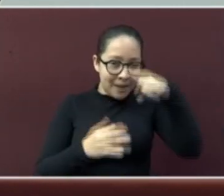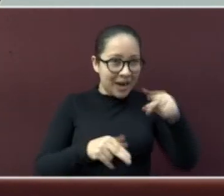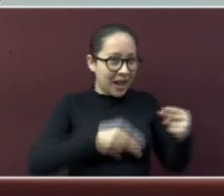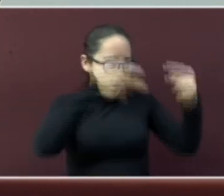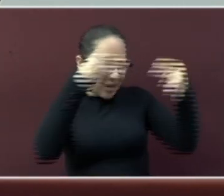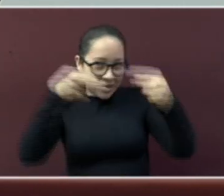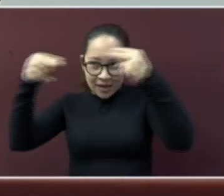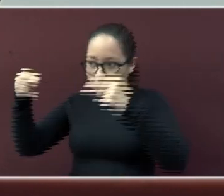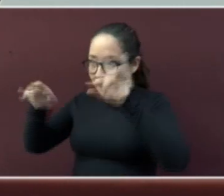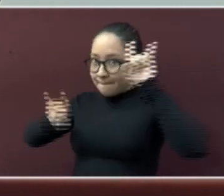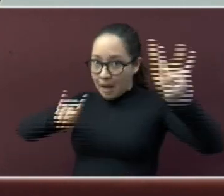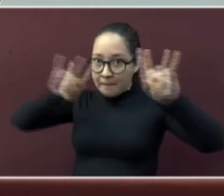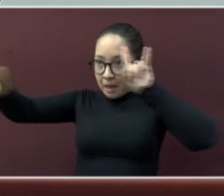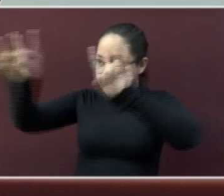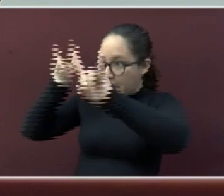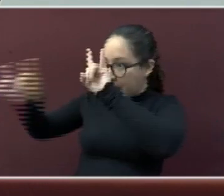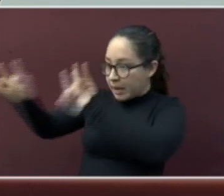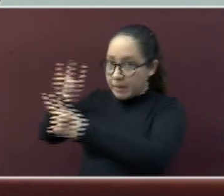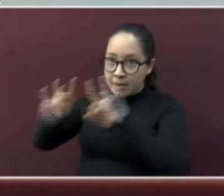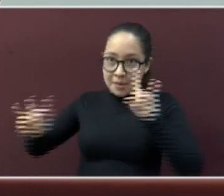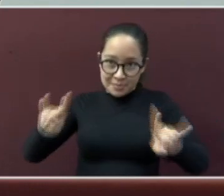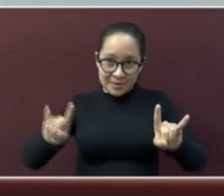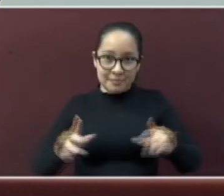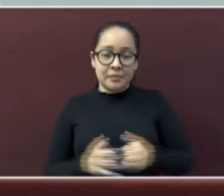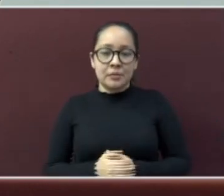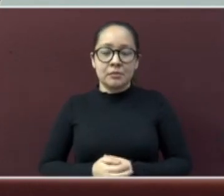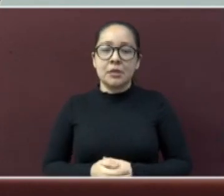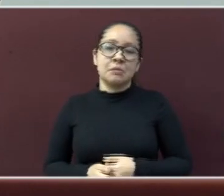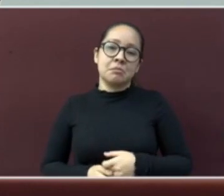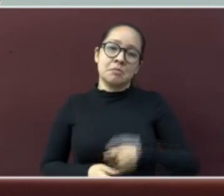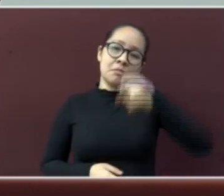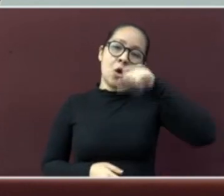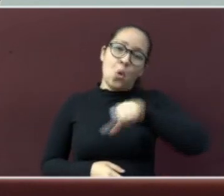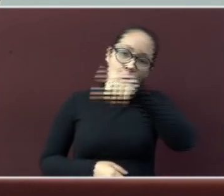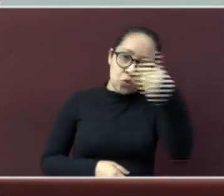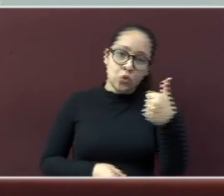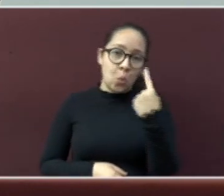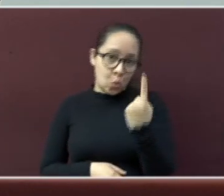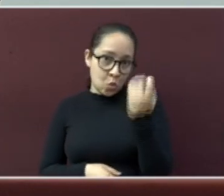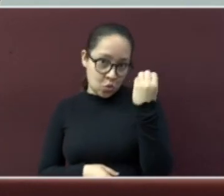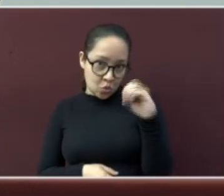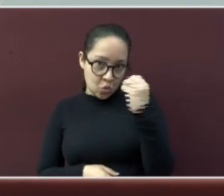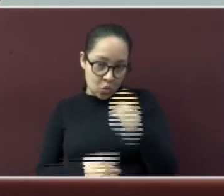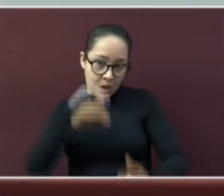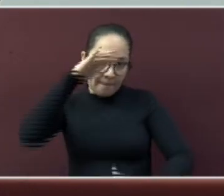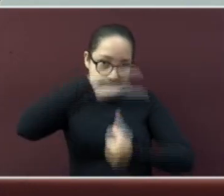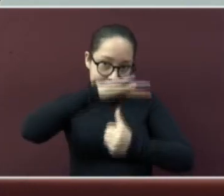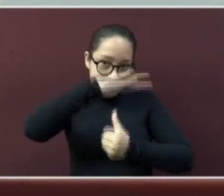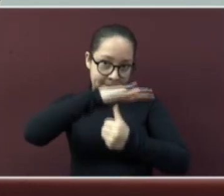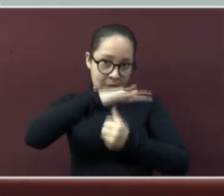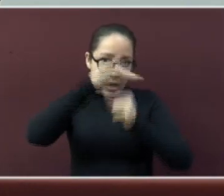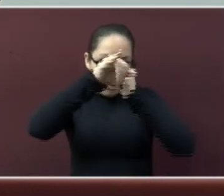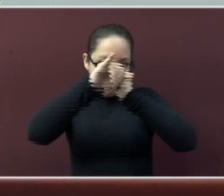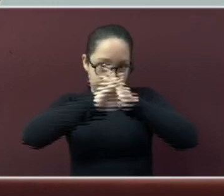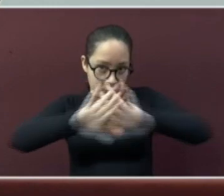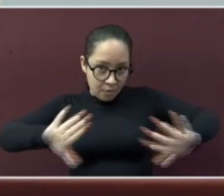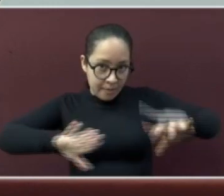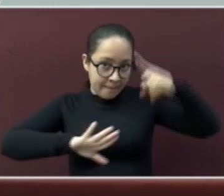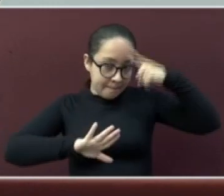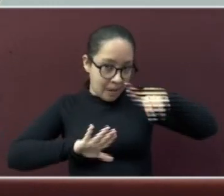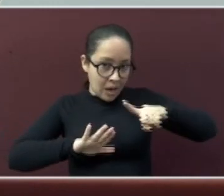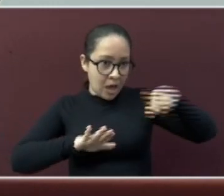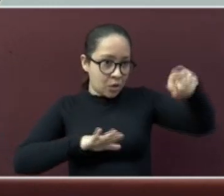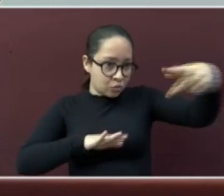y el primero de octubre con las mesas de trabajo para la obtención inmediata de ese código